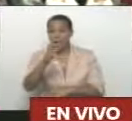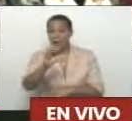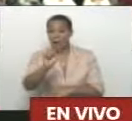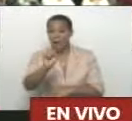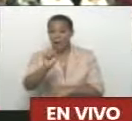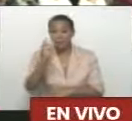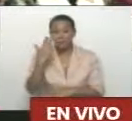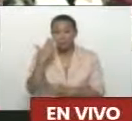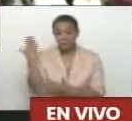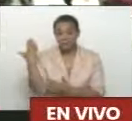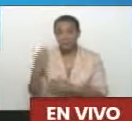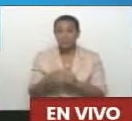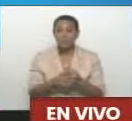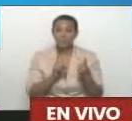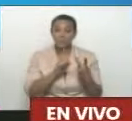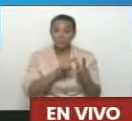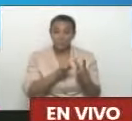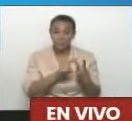La Guaira.